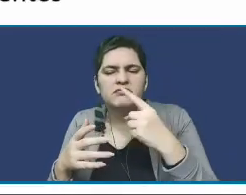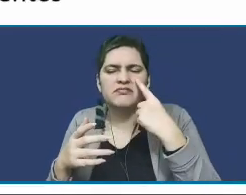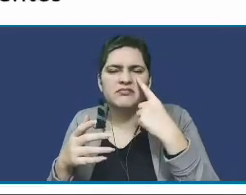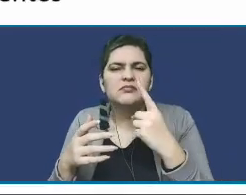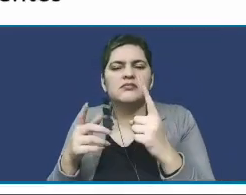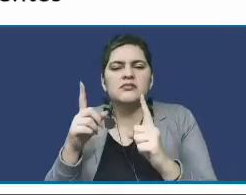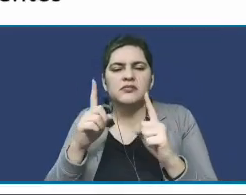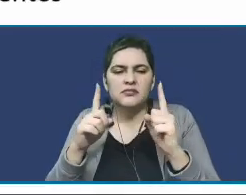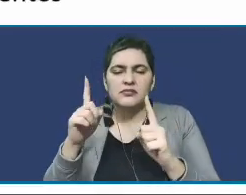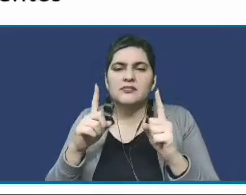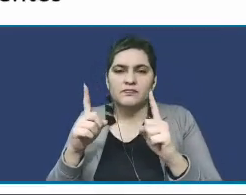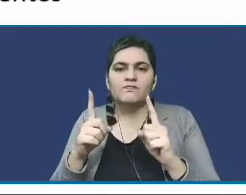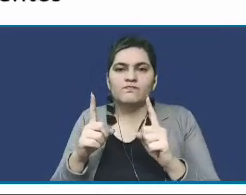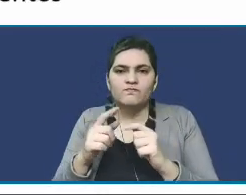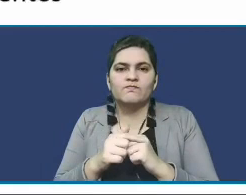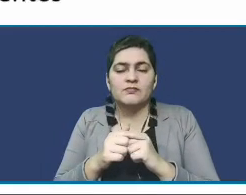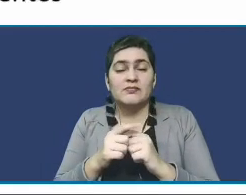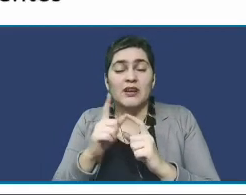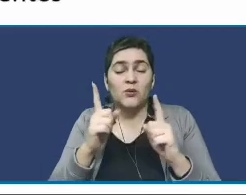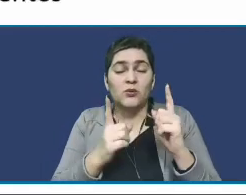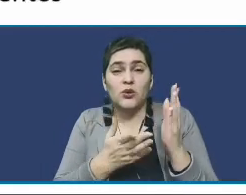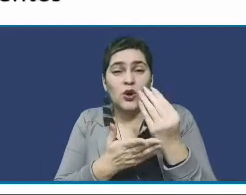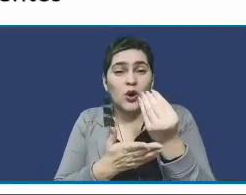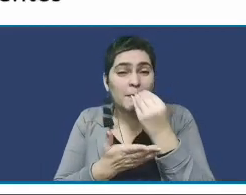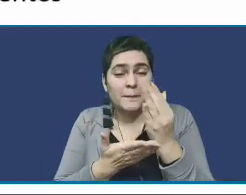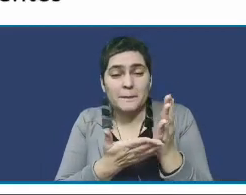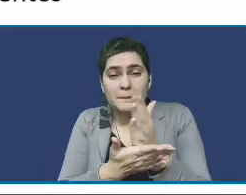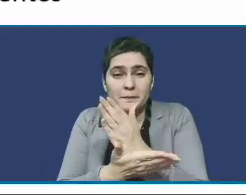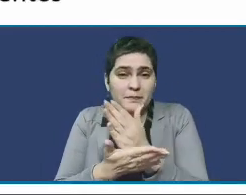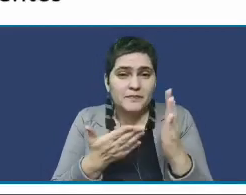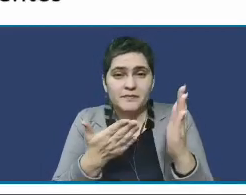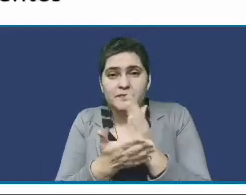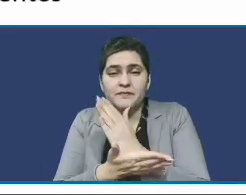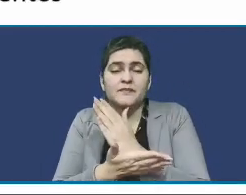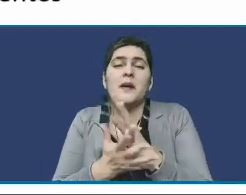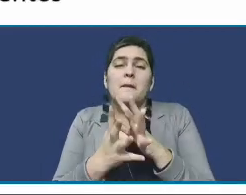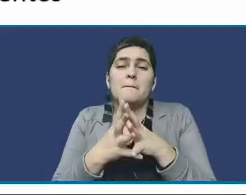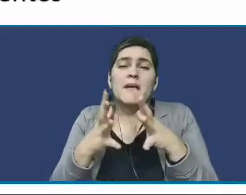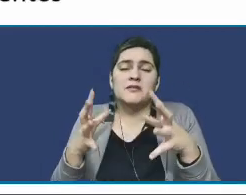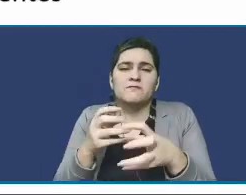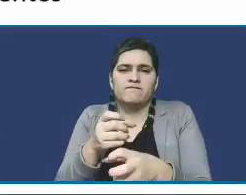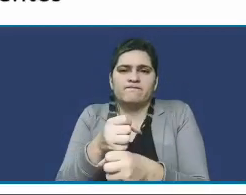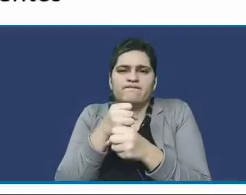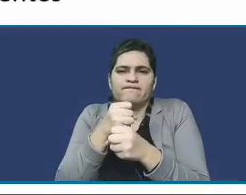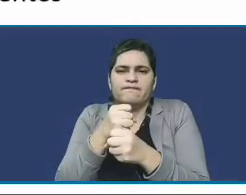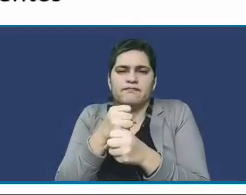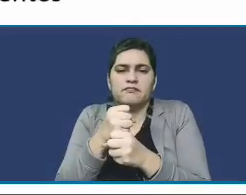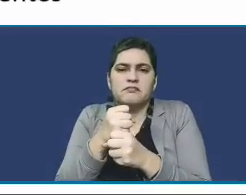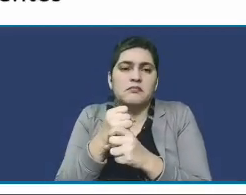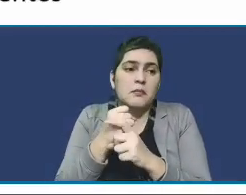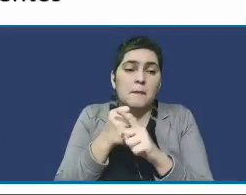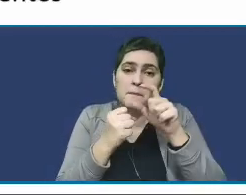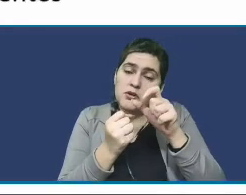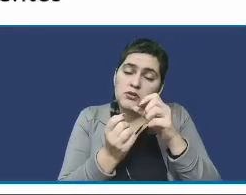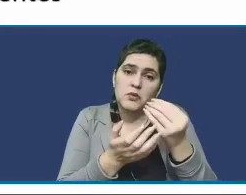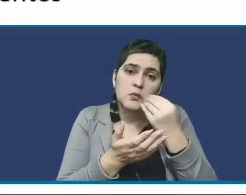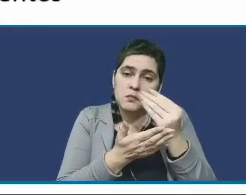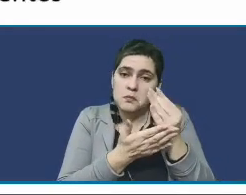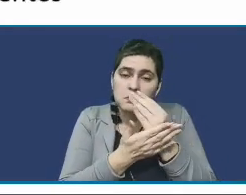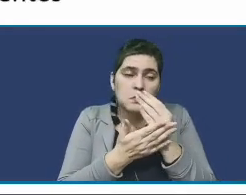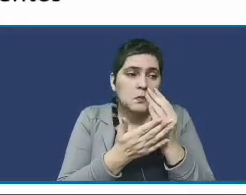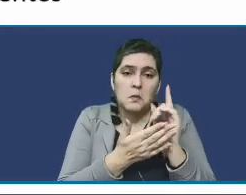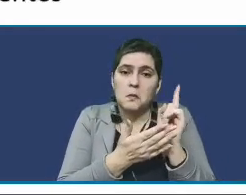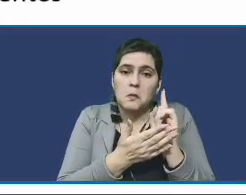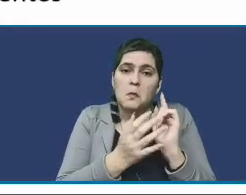con selectividad, los niños autistas con selectividad tienen más constipación que los que no tienen selectividad, ¿ya? Por eso no es igual para